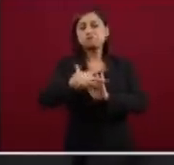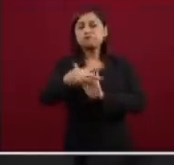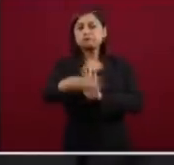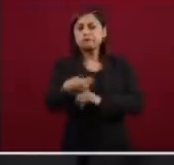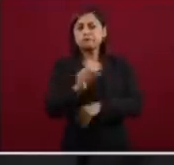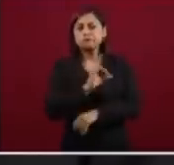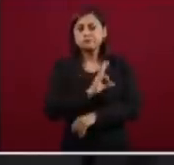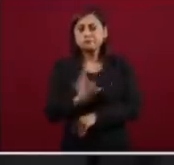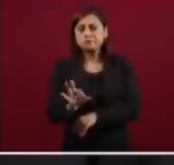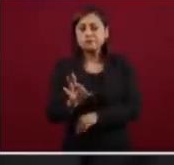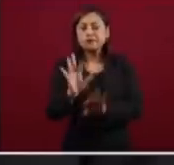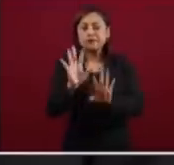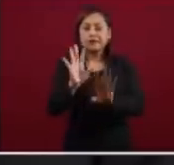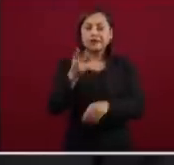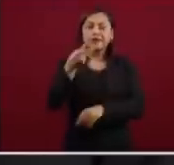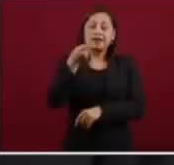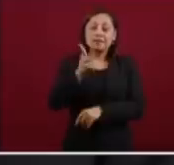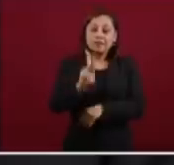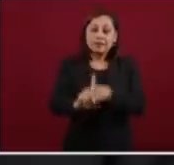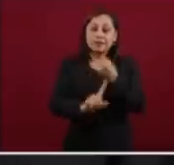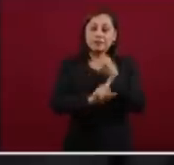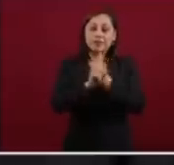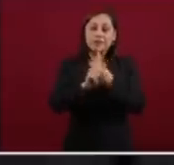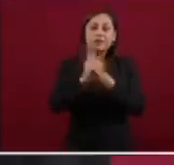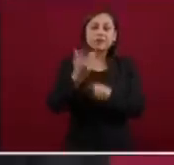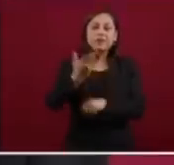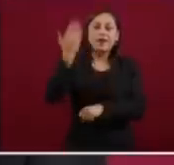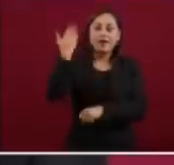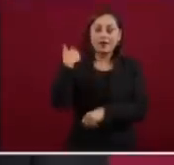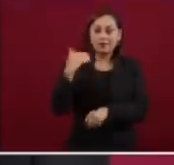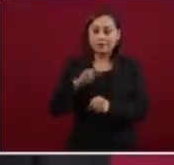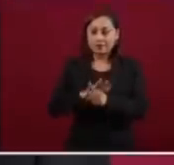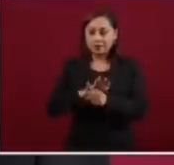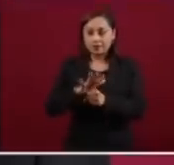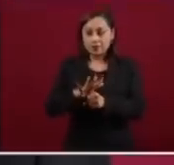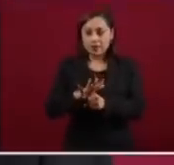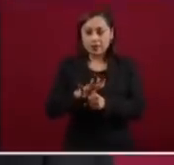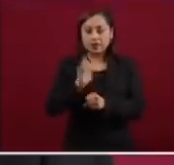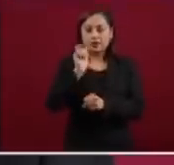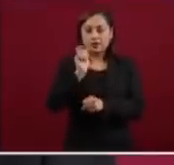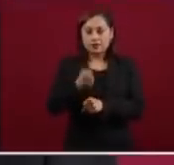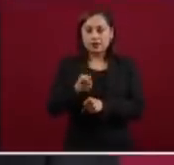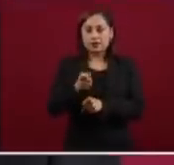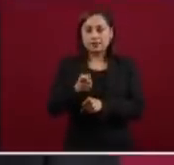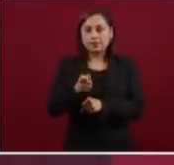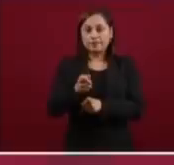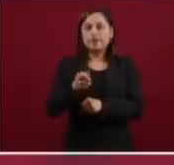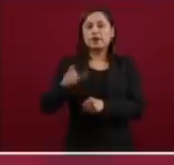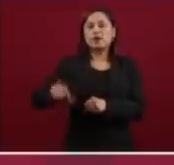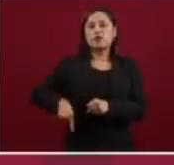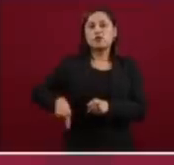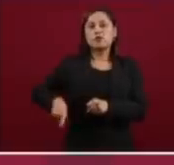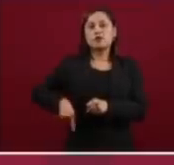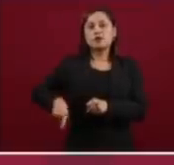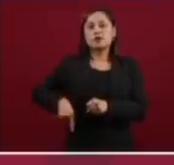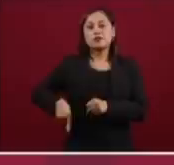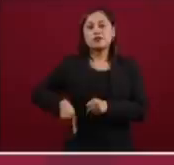el problema que se tenía era que el gobierno daba el mal ejemplo